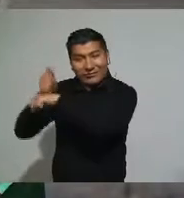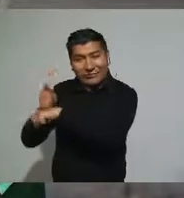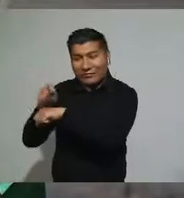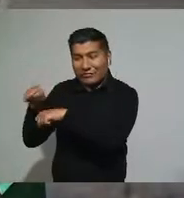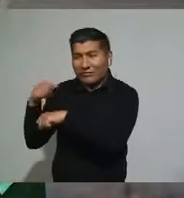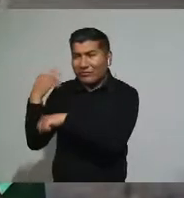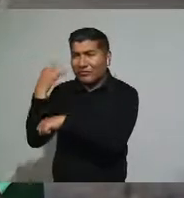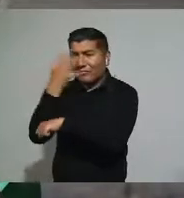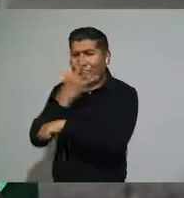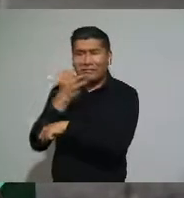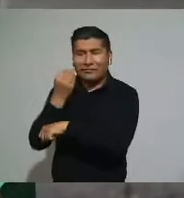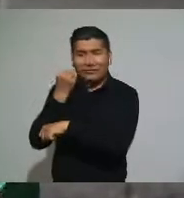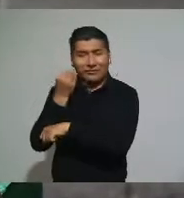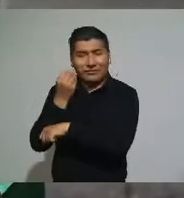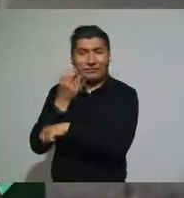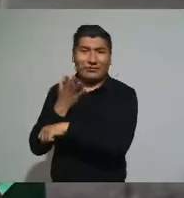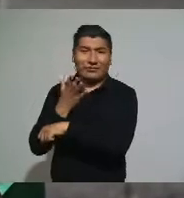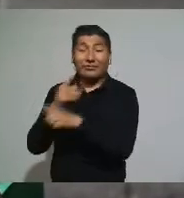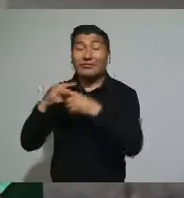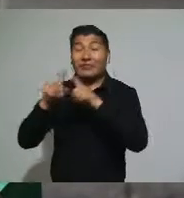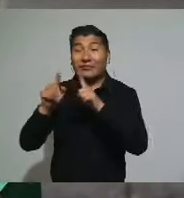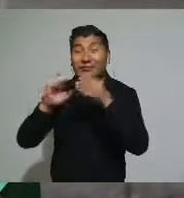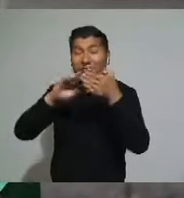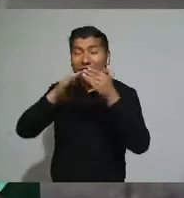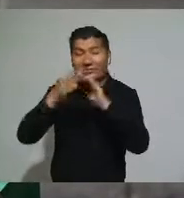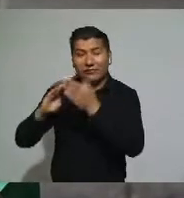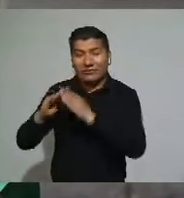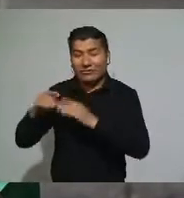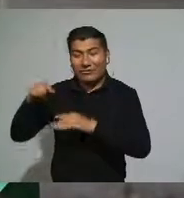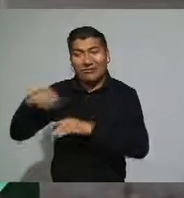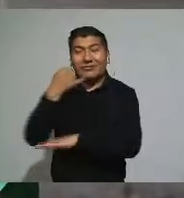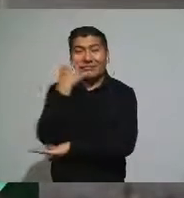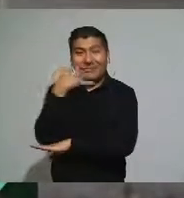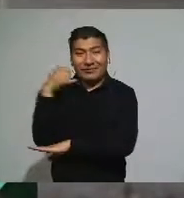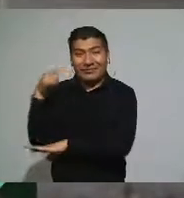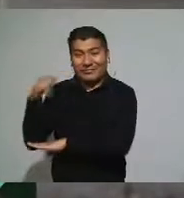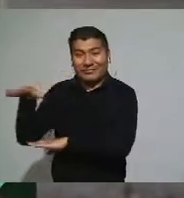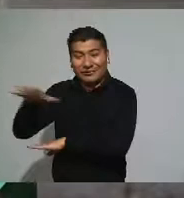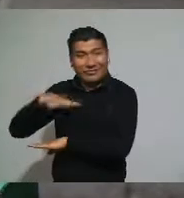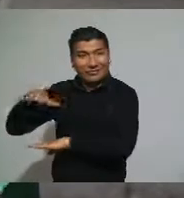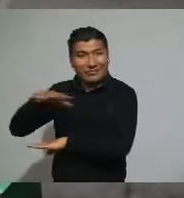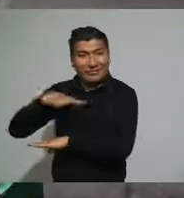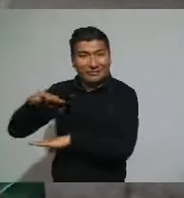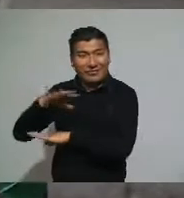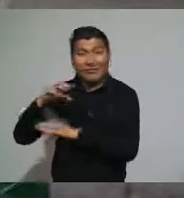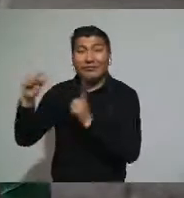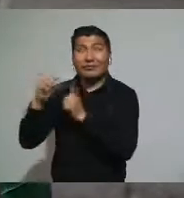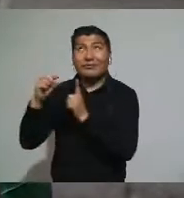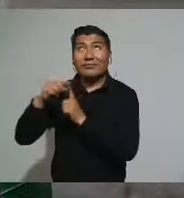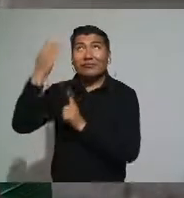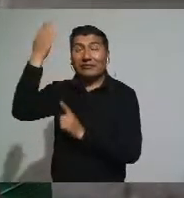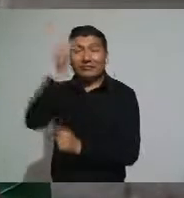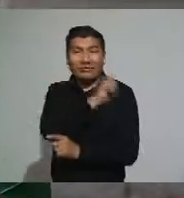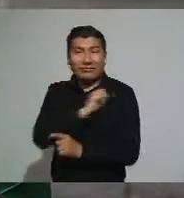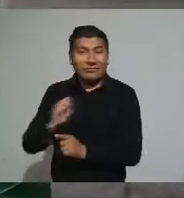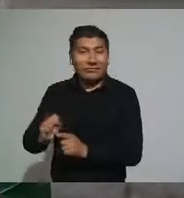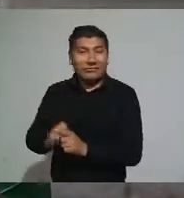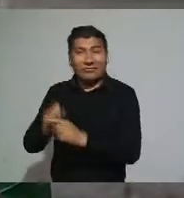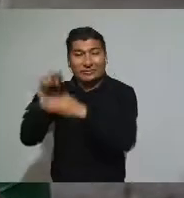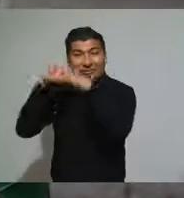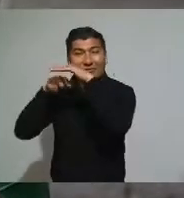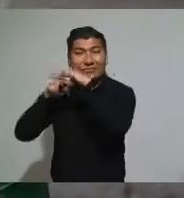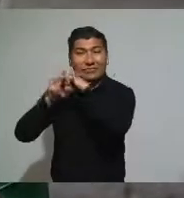bello. Pero la ciudad de Jerusalén que también en las palabras del Señor